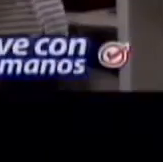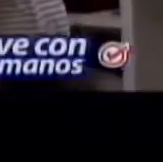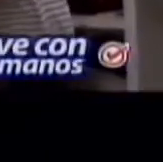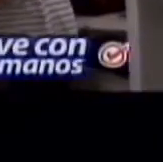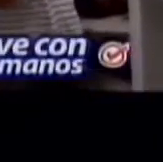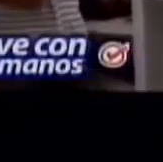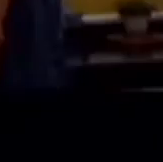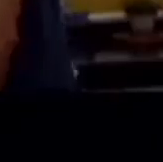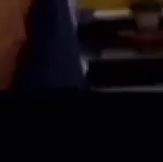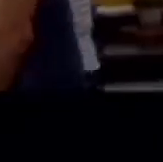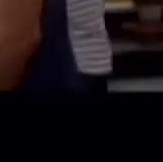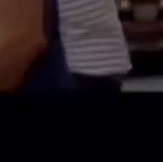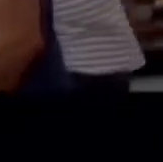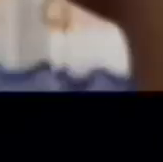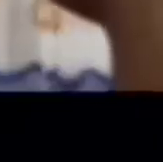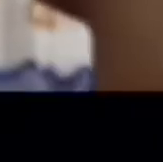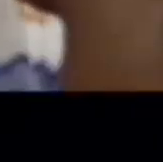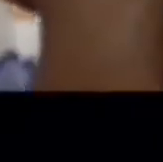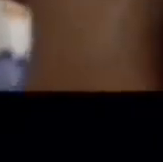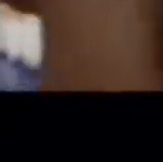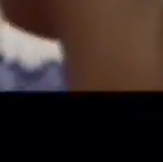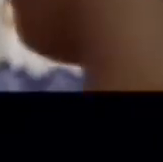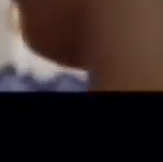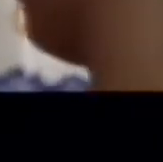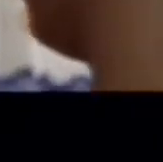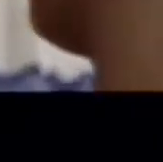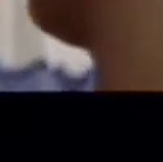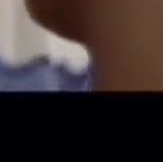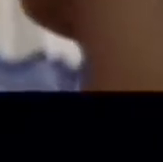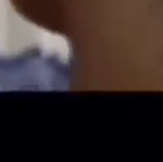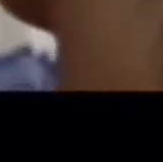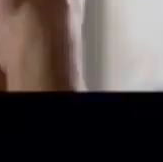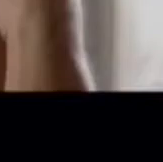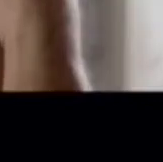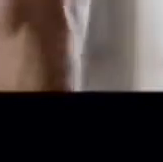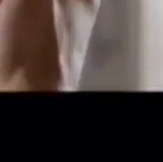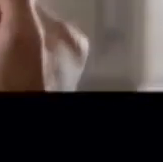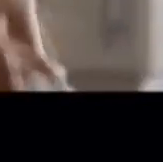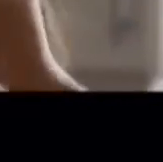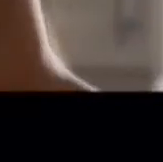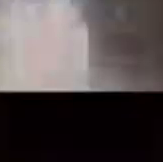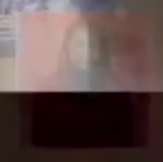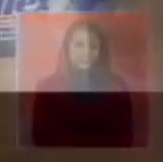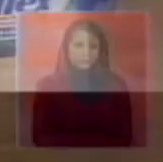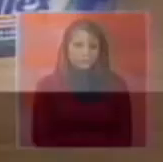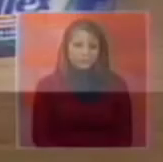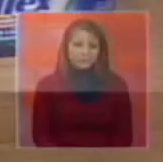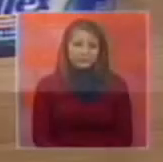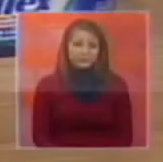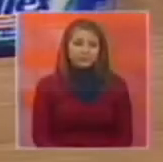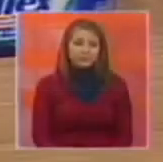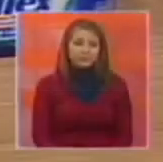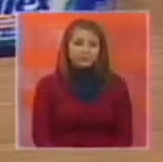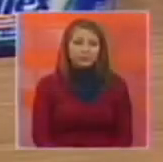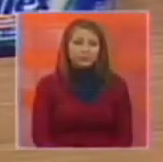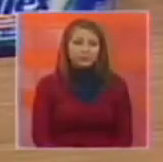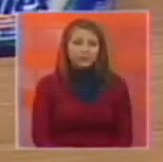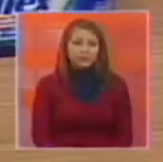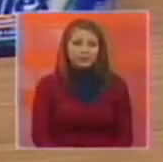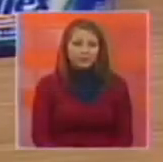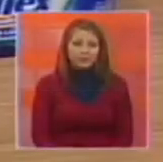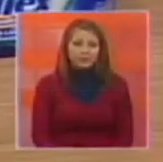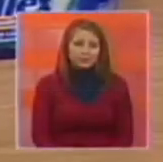Brillex en sus presentaciones de 500 gramos y 250. Una es más grande, otra es más pequeñita. Pero bueno, cualquiera de las dos la puede